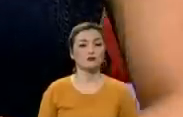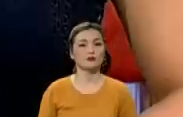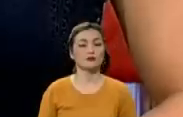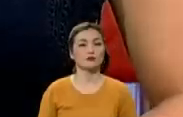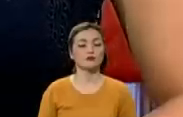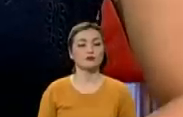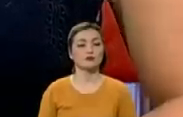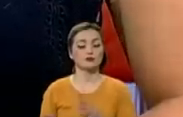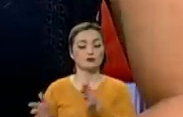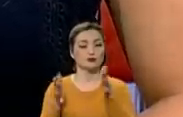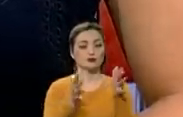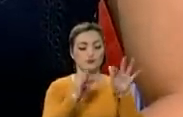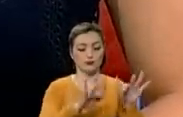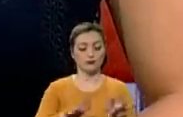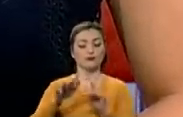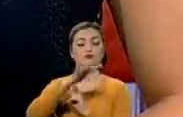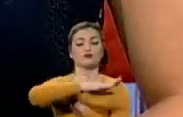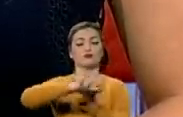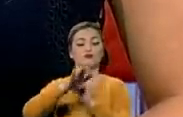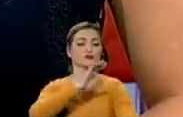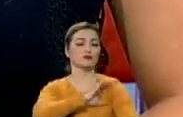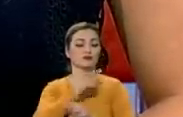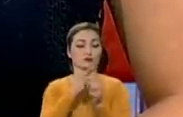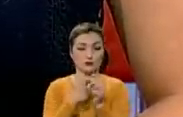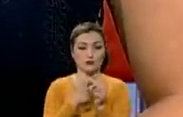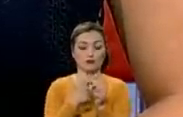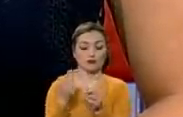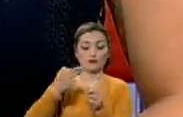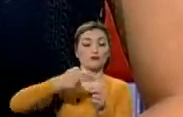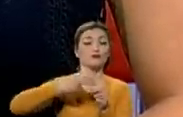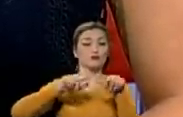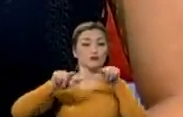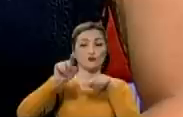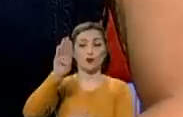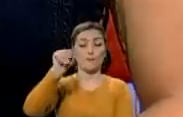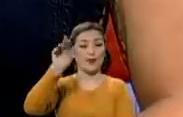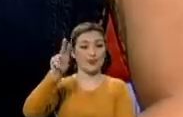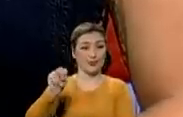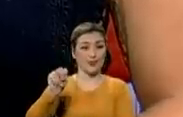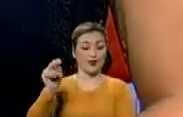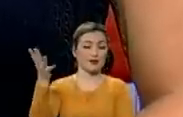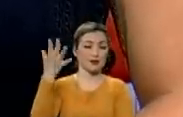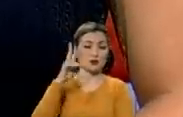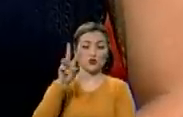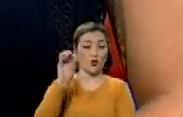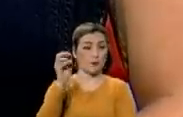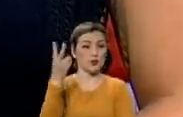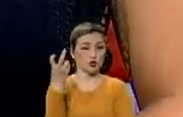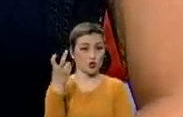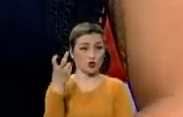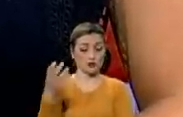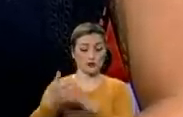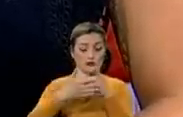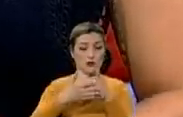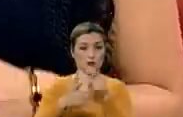Vamos con otro tema. Según la Secretaría de Ambiente del municipio de Quito, la gasolinera del sector del Batán, que fue cerrada en 2012 y que genera